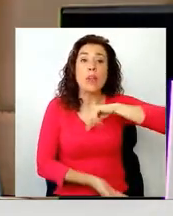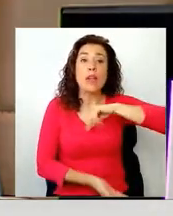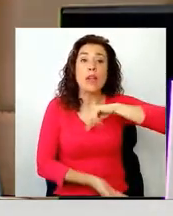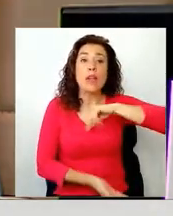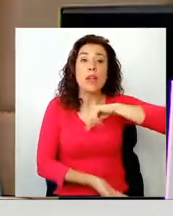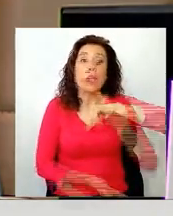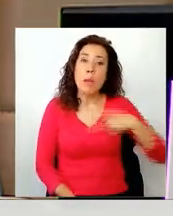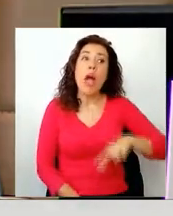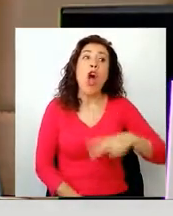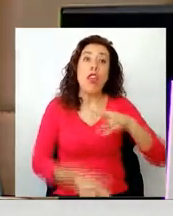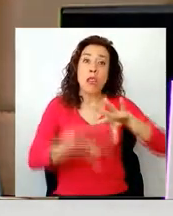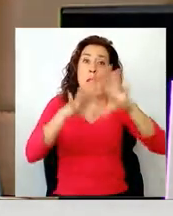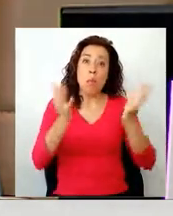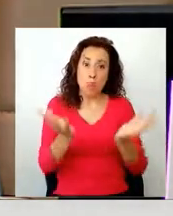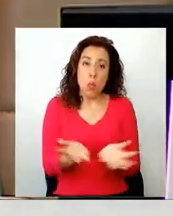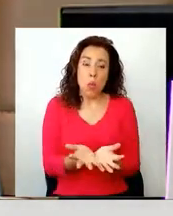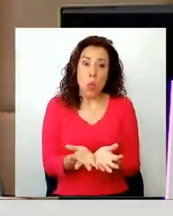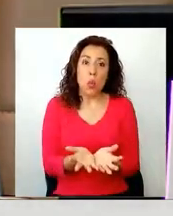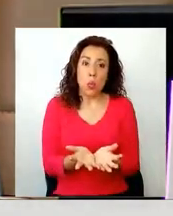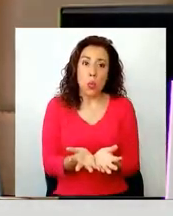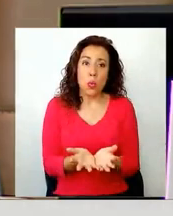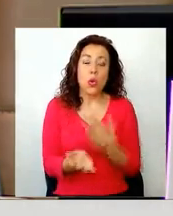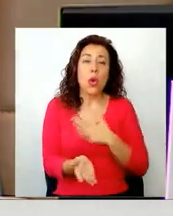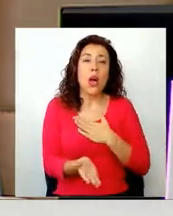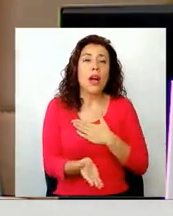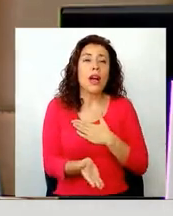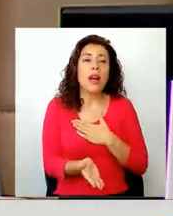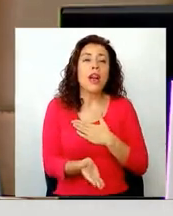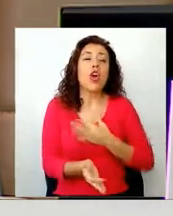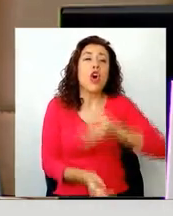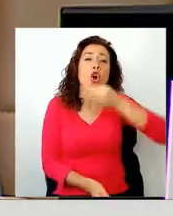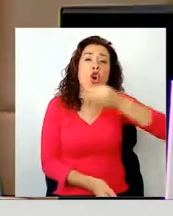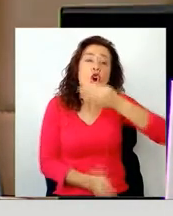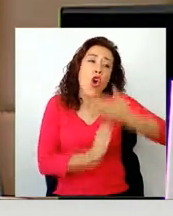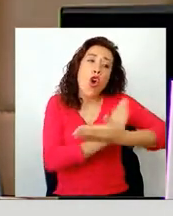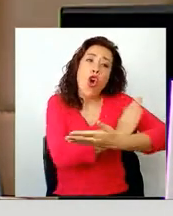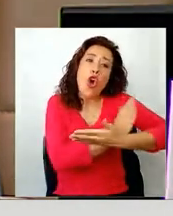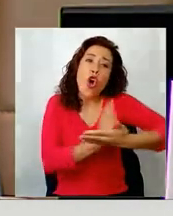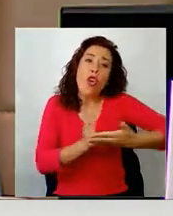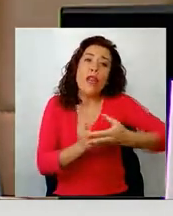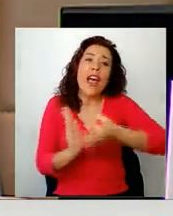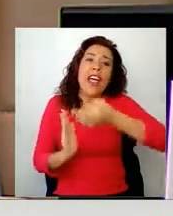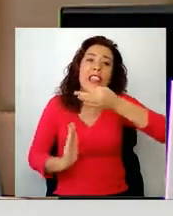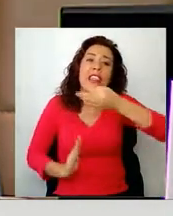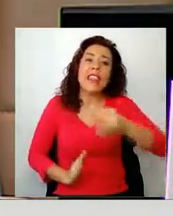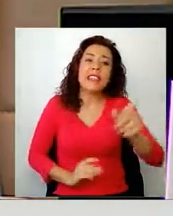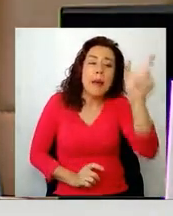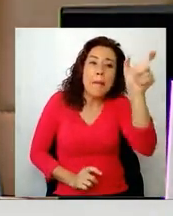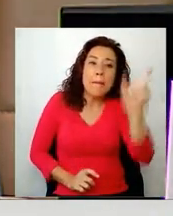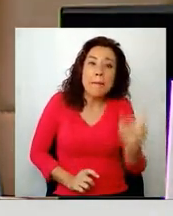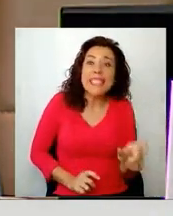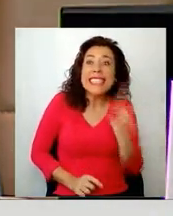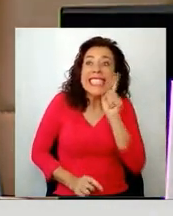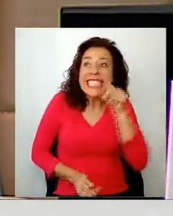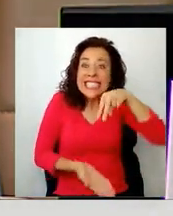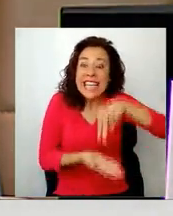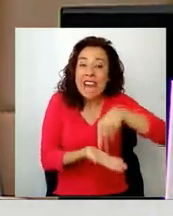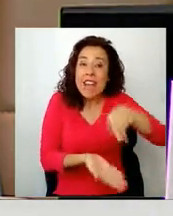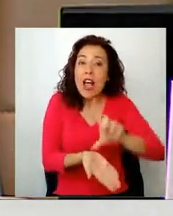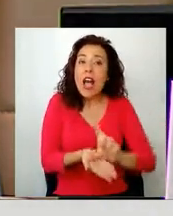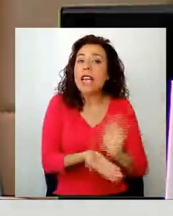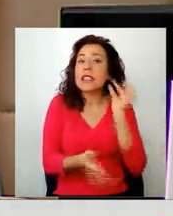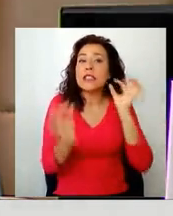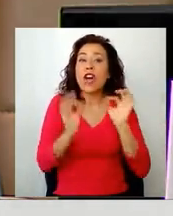mundo quisiera simplemente relatarles lo que dice una de las personas que estuvo ahí Rosa ubilla dice